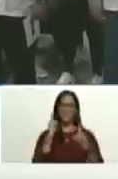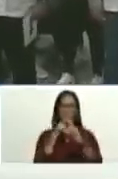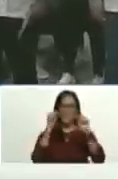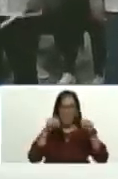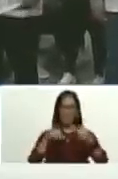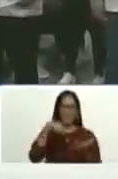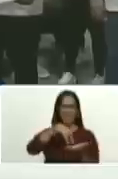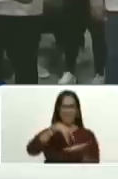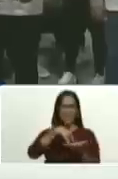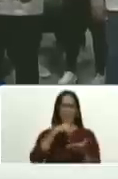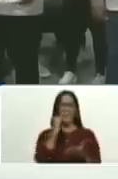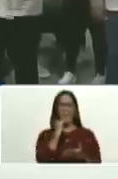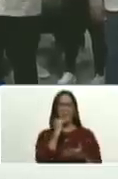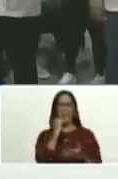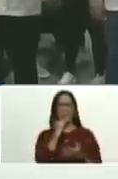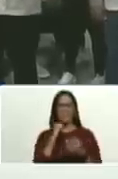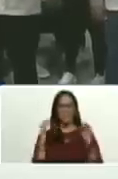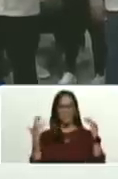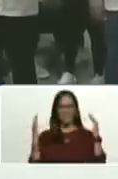Valencia.